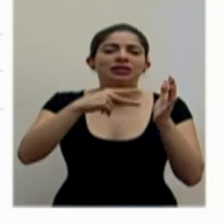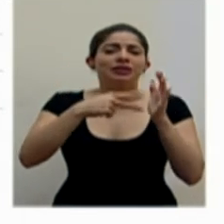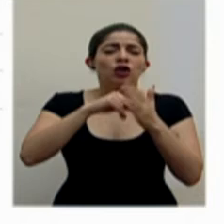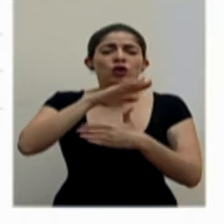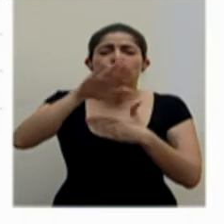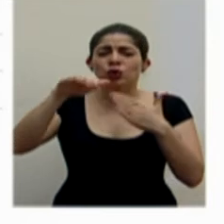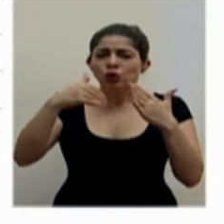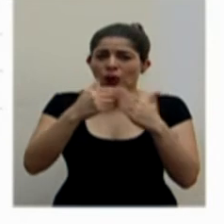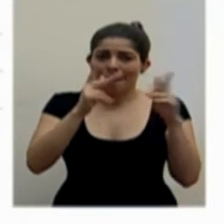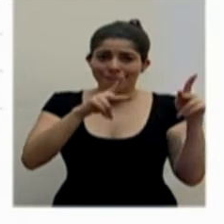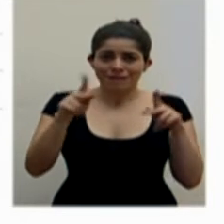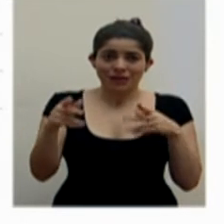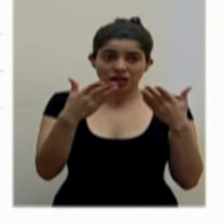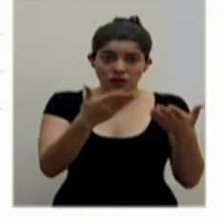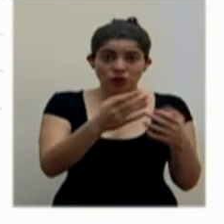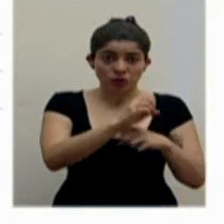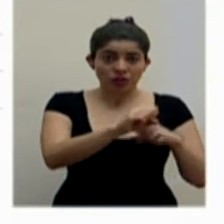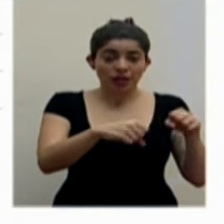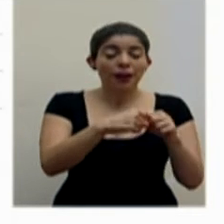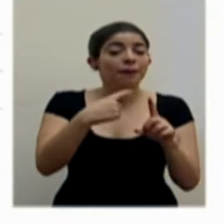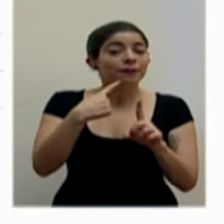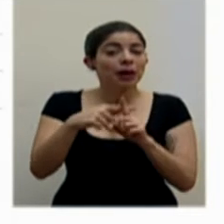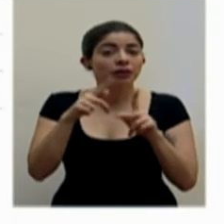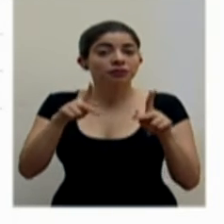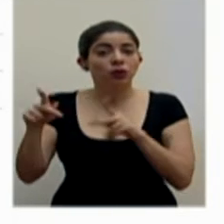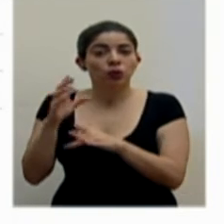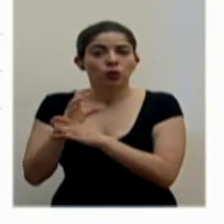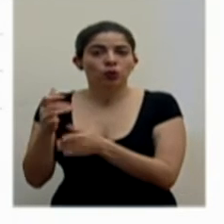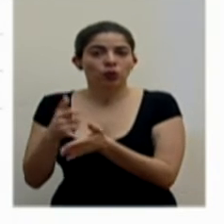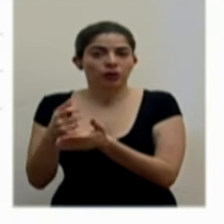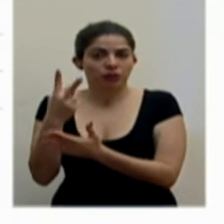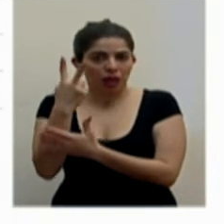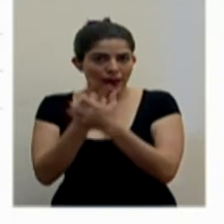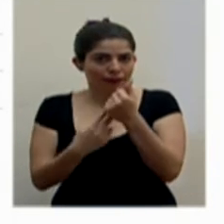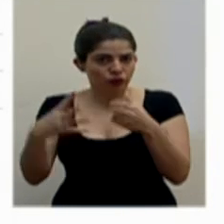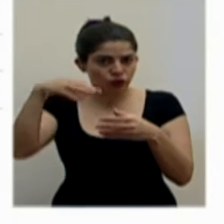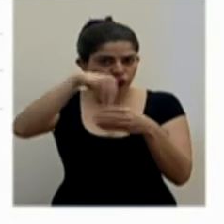en salón más los que están en una unidad de cuidados intensivos.